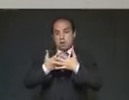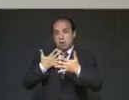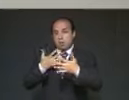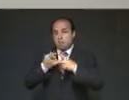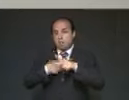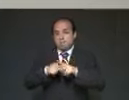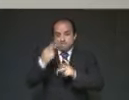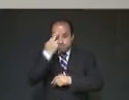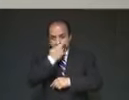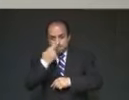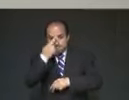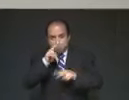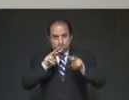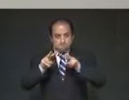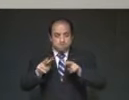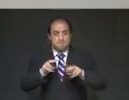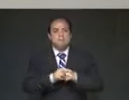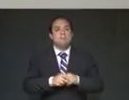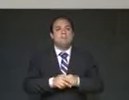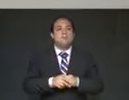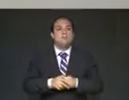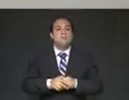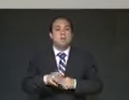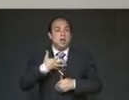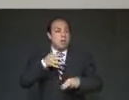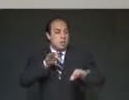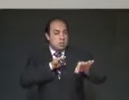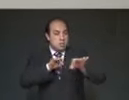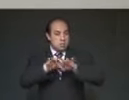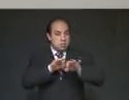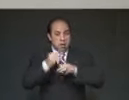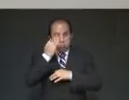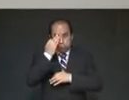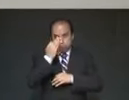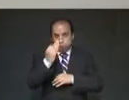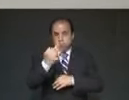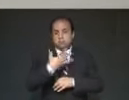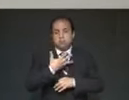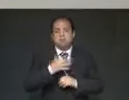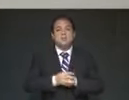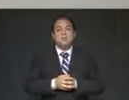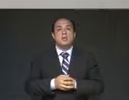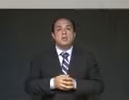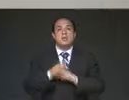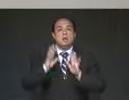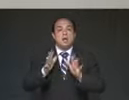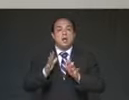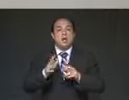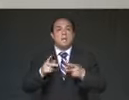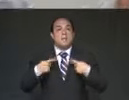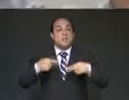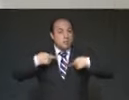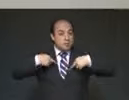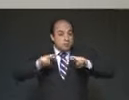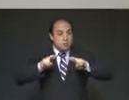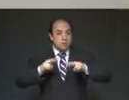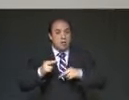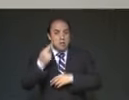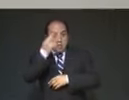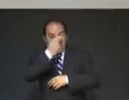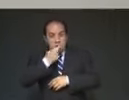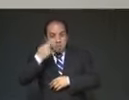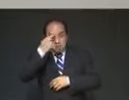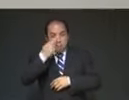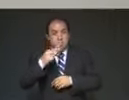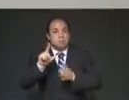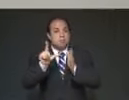estudios. Entonces, no, es un trabajo que lleva algún tiempo, hasta que por fin el adjudicador viene a revisar la línea, ¿no?, que ahorita le doy